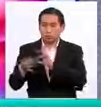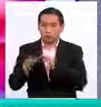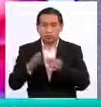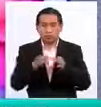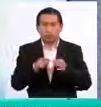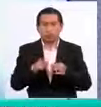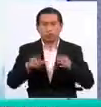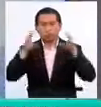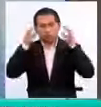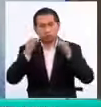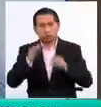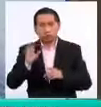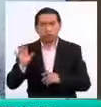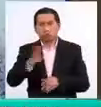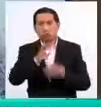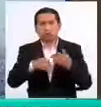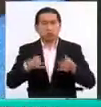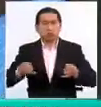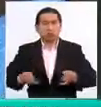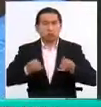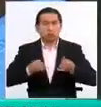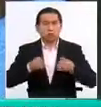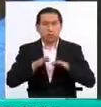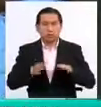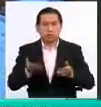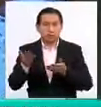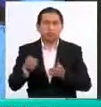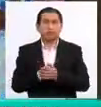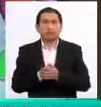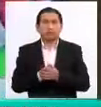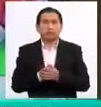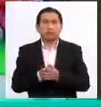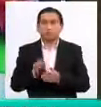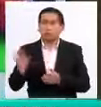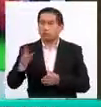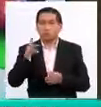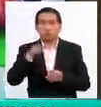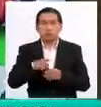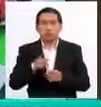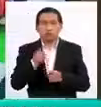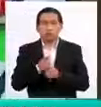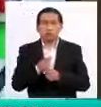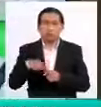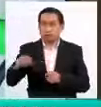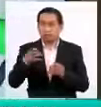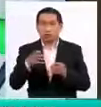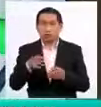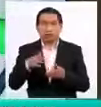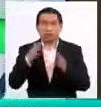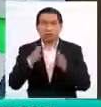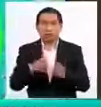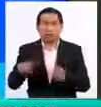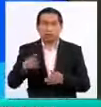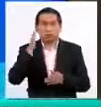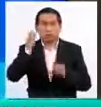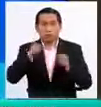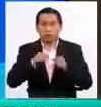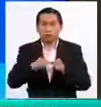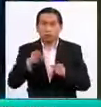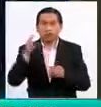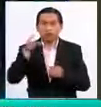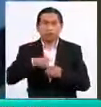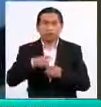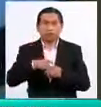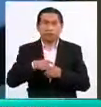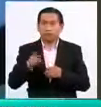también da enseñanzas personales a los jóvenes y niños bolivianos. Y aquellos que ya participaron esperan que los estudiantes puedan seguir